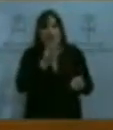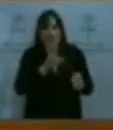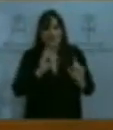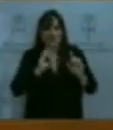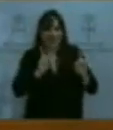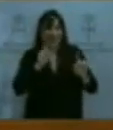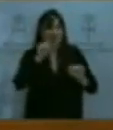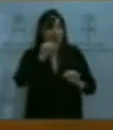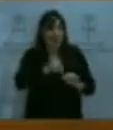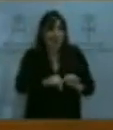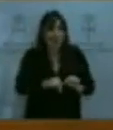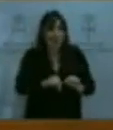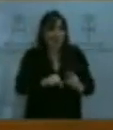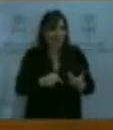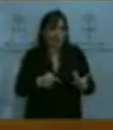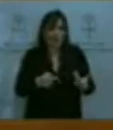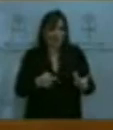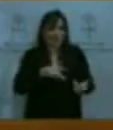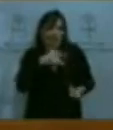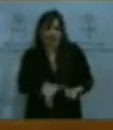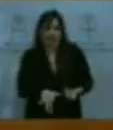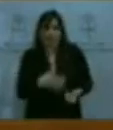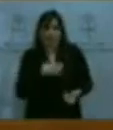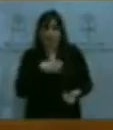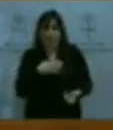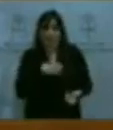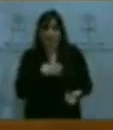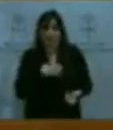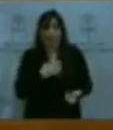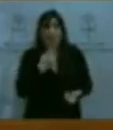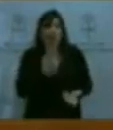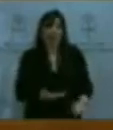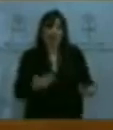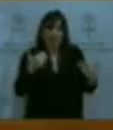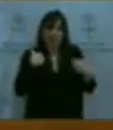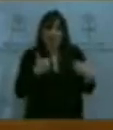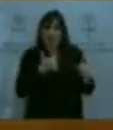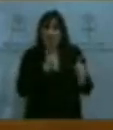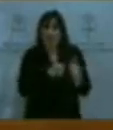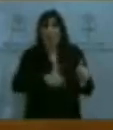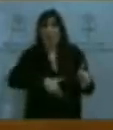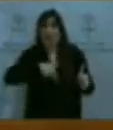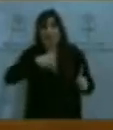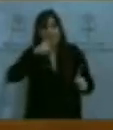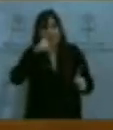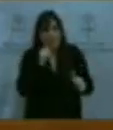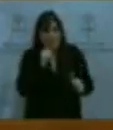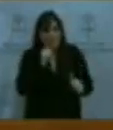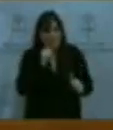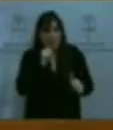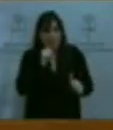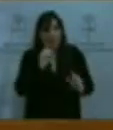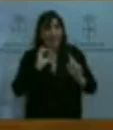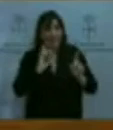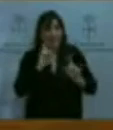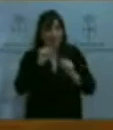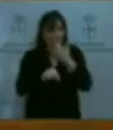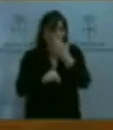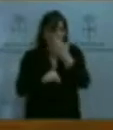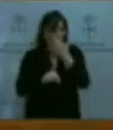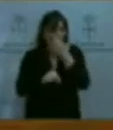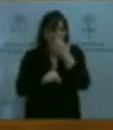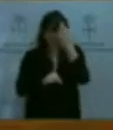si quiere se lo concreto, la irresponsabilidad del secretario general de su partido, el señor Pedro Sánchez, en este caso, no tiene un pase. Y, en tercer lugar, las votaciones